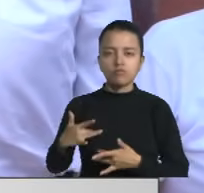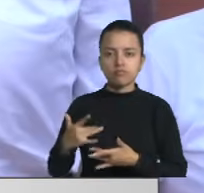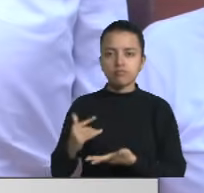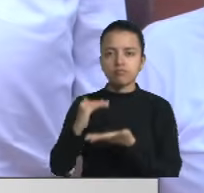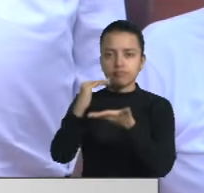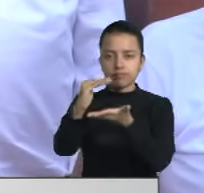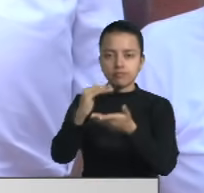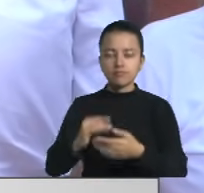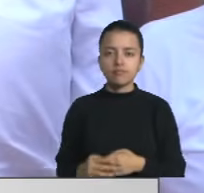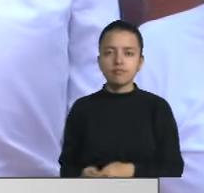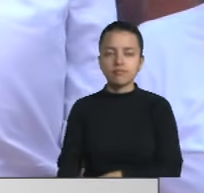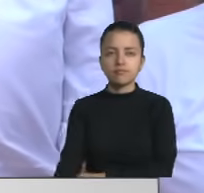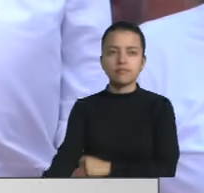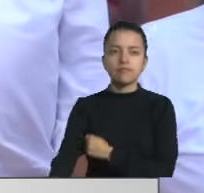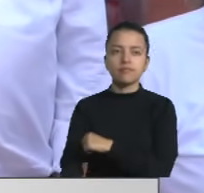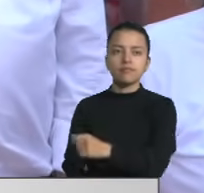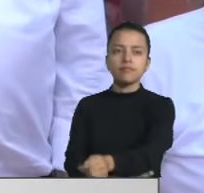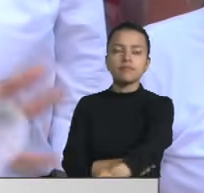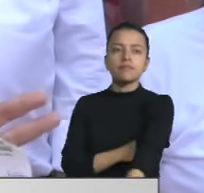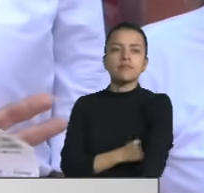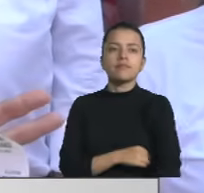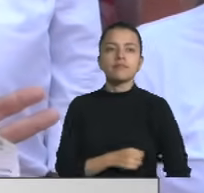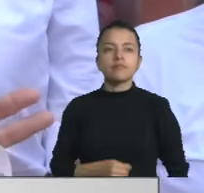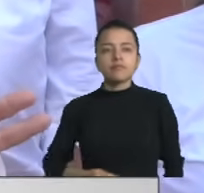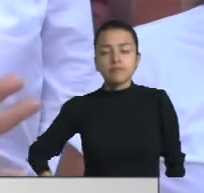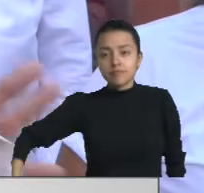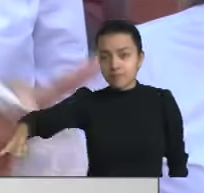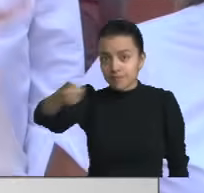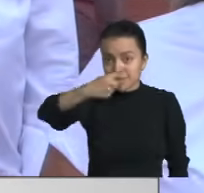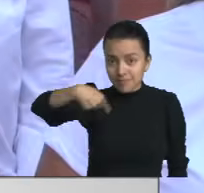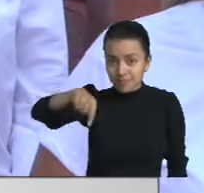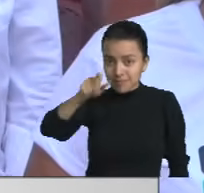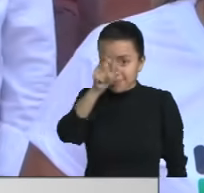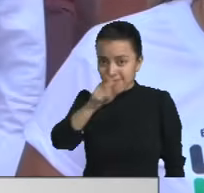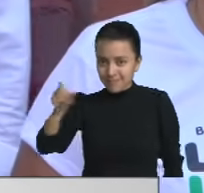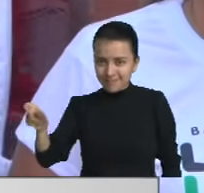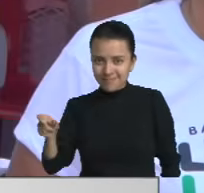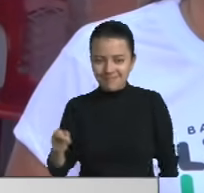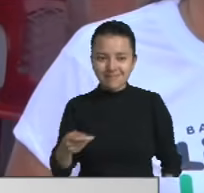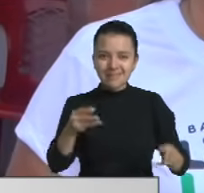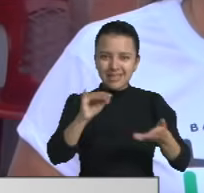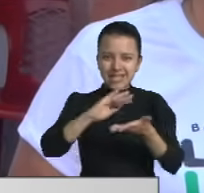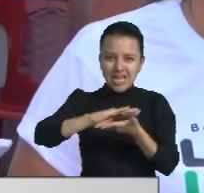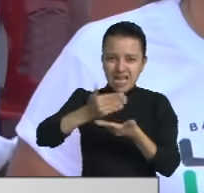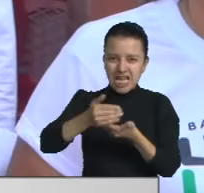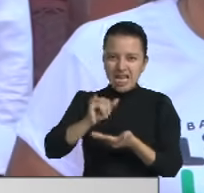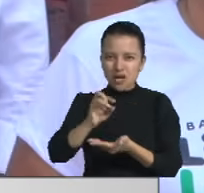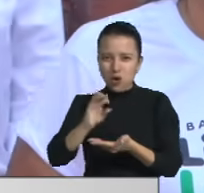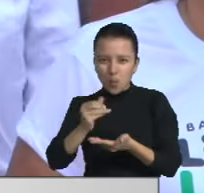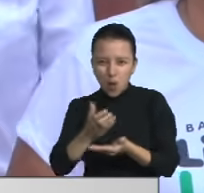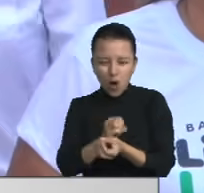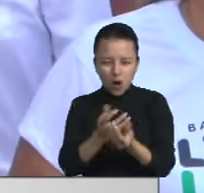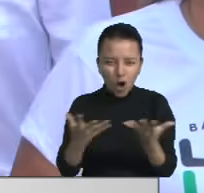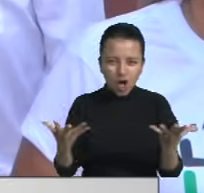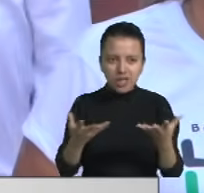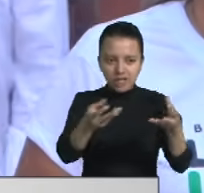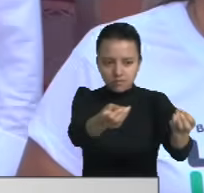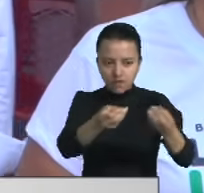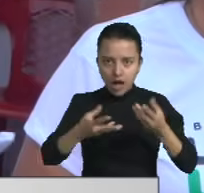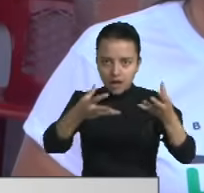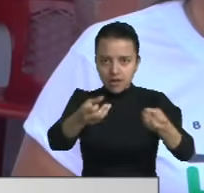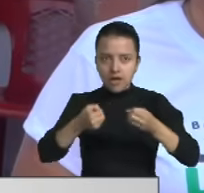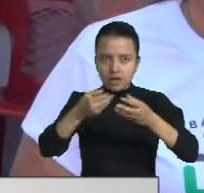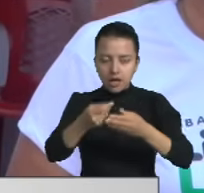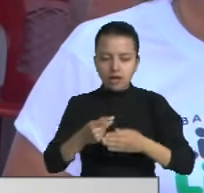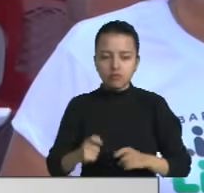cantidades determinadas se gana unos bonos para poder almorzar con el distrito de Barranquilla. Arrancaremos inicialmente